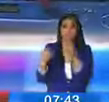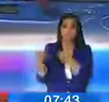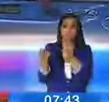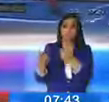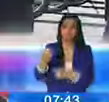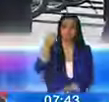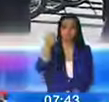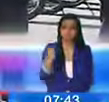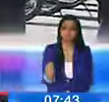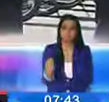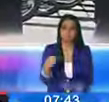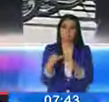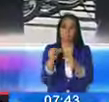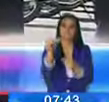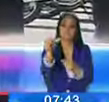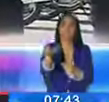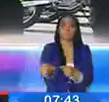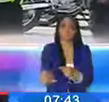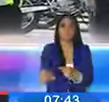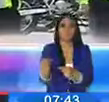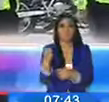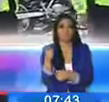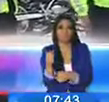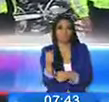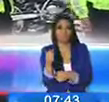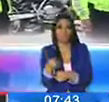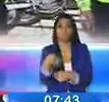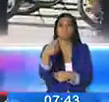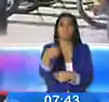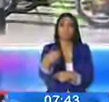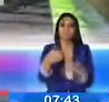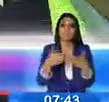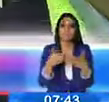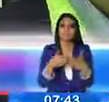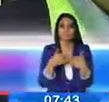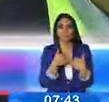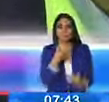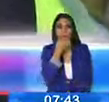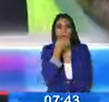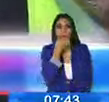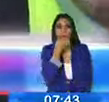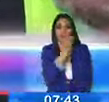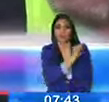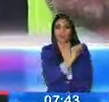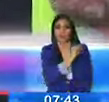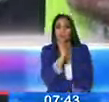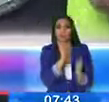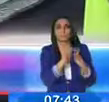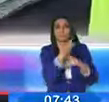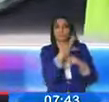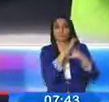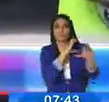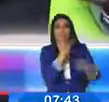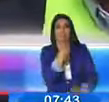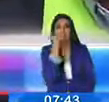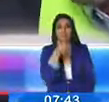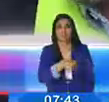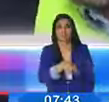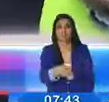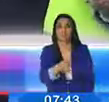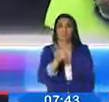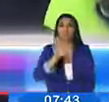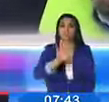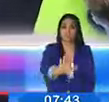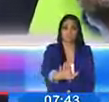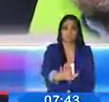una distancia prudencial y el segundo equipo es en este punto mediante radio de comunicación se informa de cualquier vehículo que haya superado